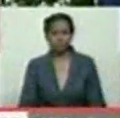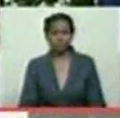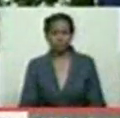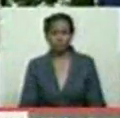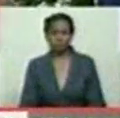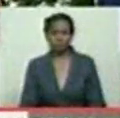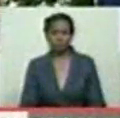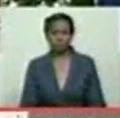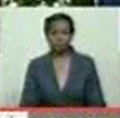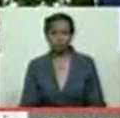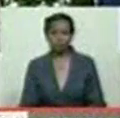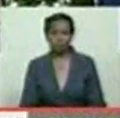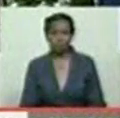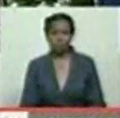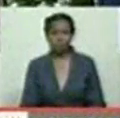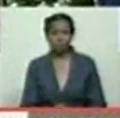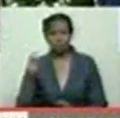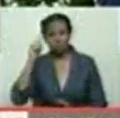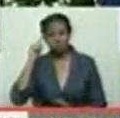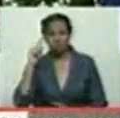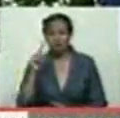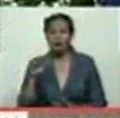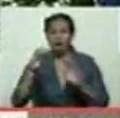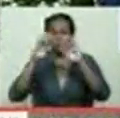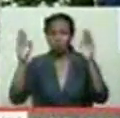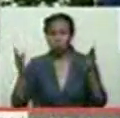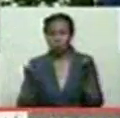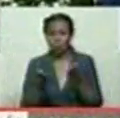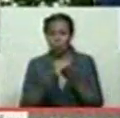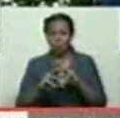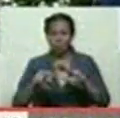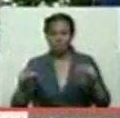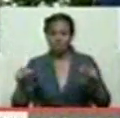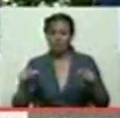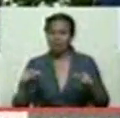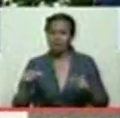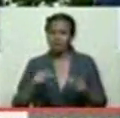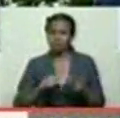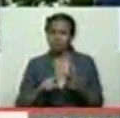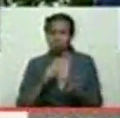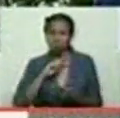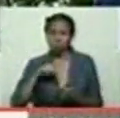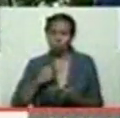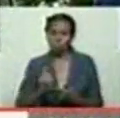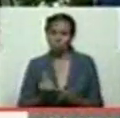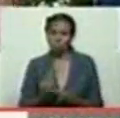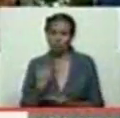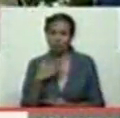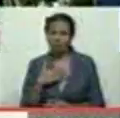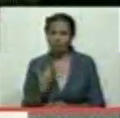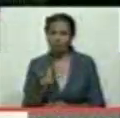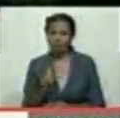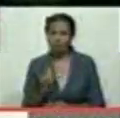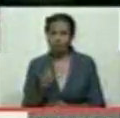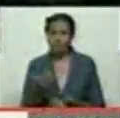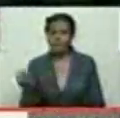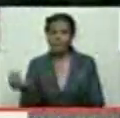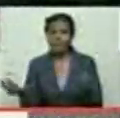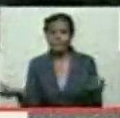Día Mundial del Planeta Tierra. Y es por eso, pues, que hemos